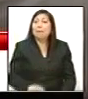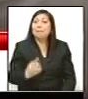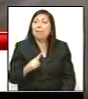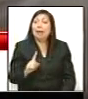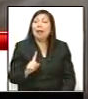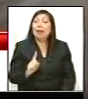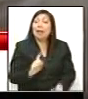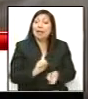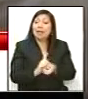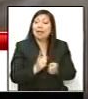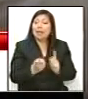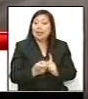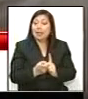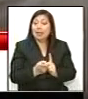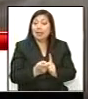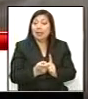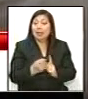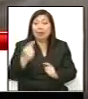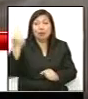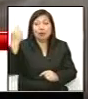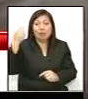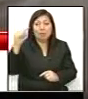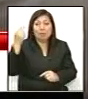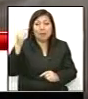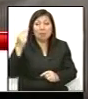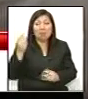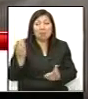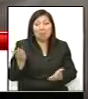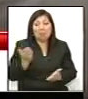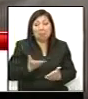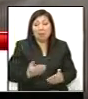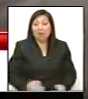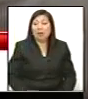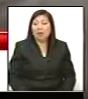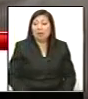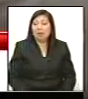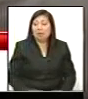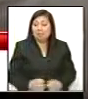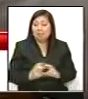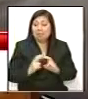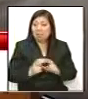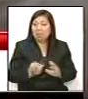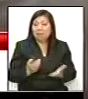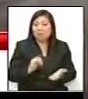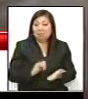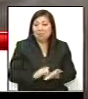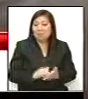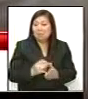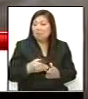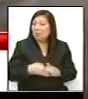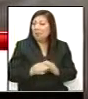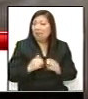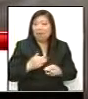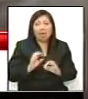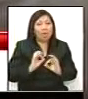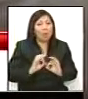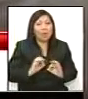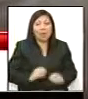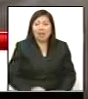paso a los microbuses, provisionalmente, hasta que llegue el metro, y hasta ahora vemos que la provisión dura más de 50